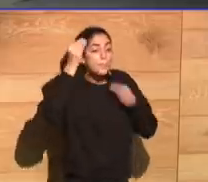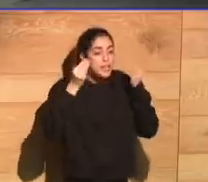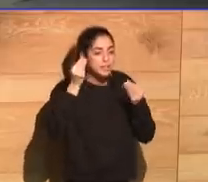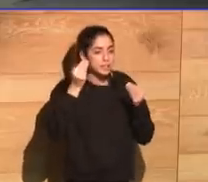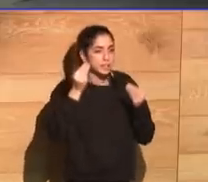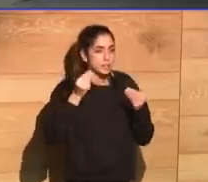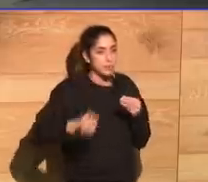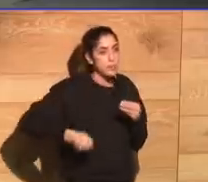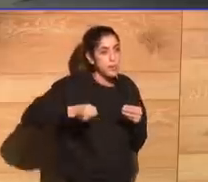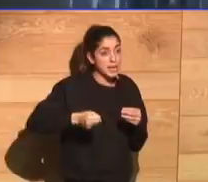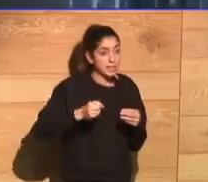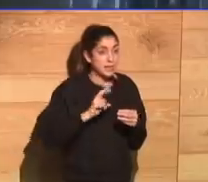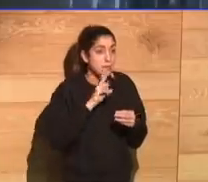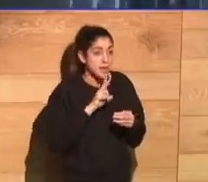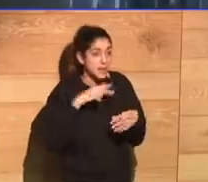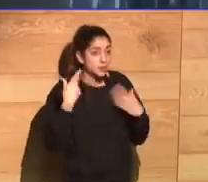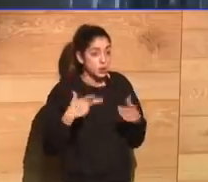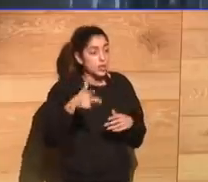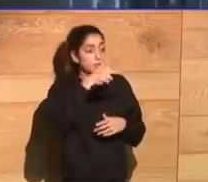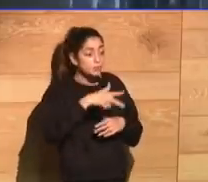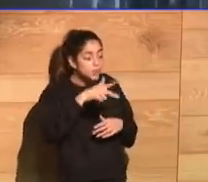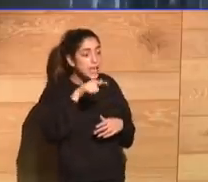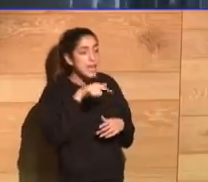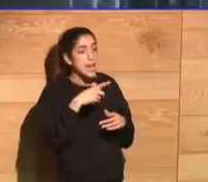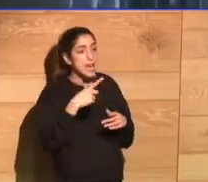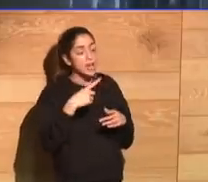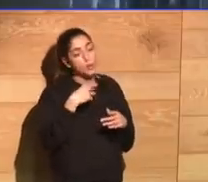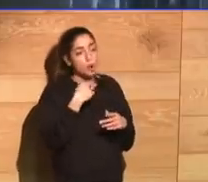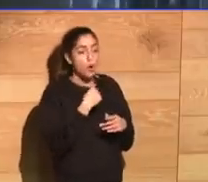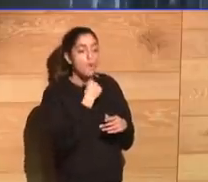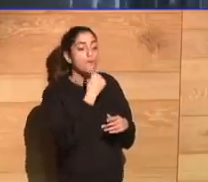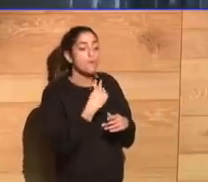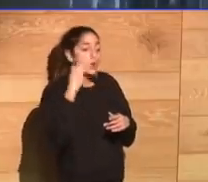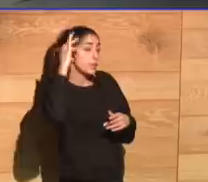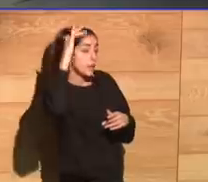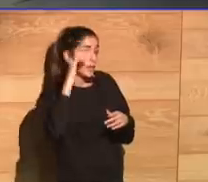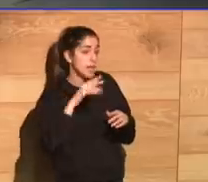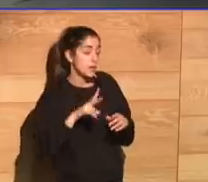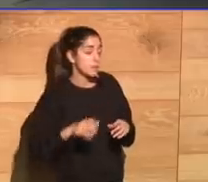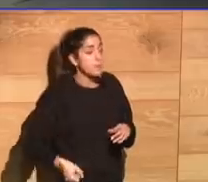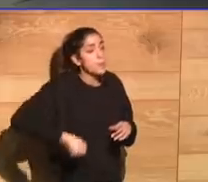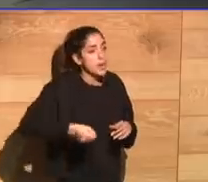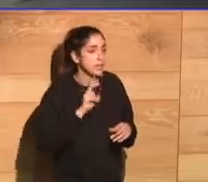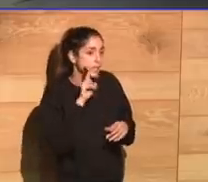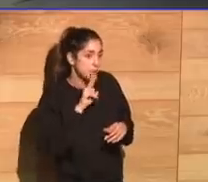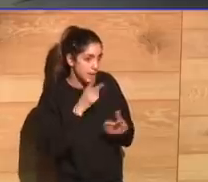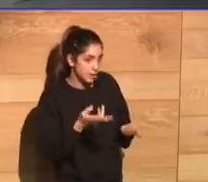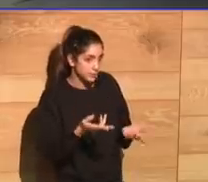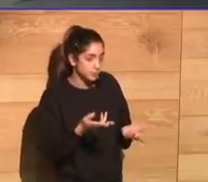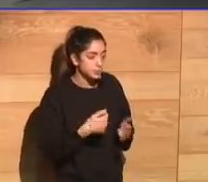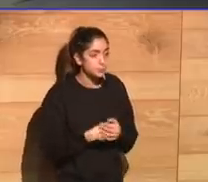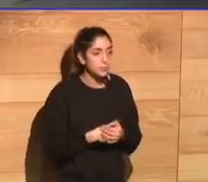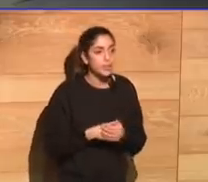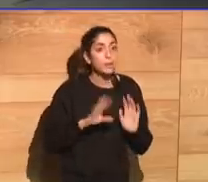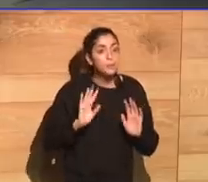pedir que luego filmes una maleta verde y él va a ser la voz en off de la maleta verde. Y él se queda en casa. Qué listo, madre ¿no? mía. Ese era el plan de Marlon Brando. ¿Y cuánta